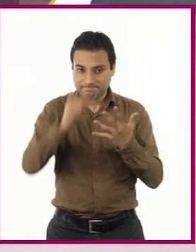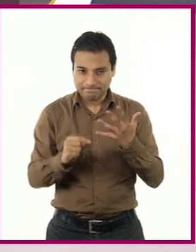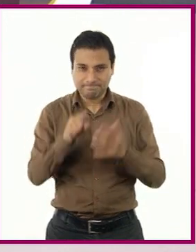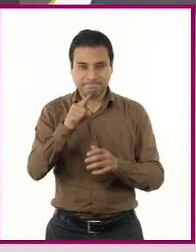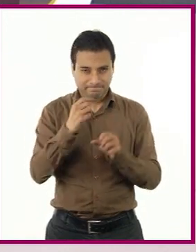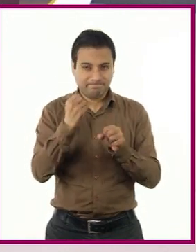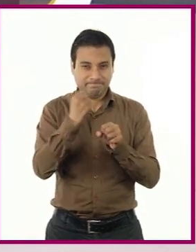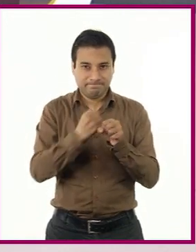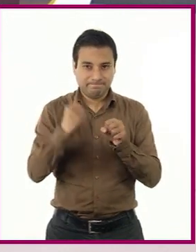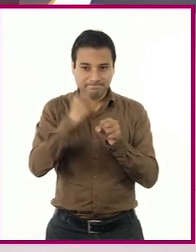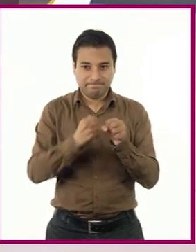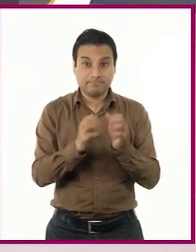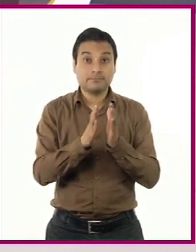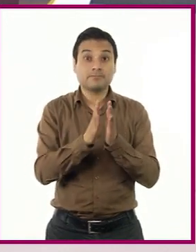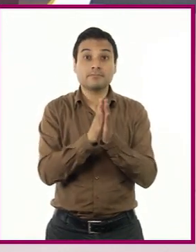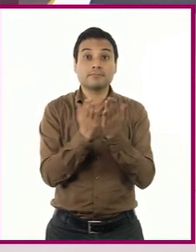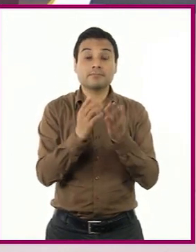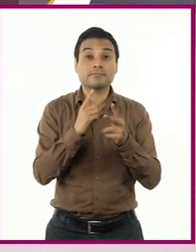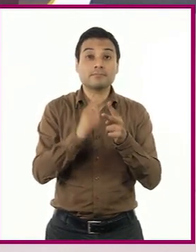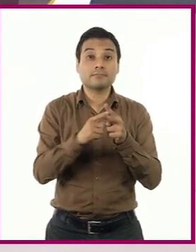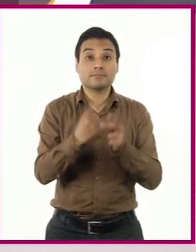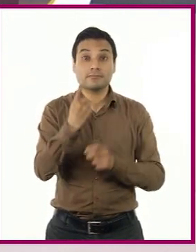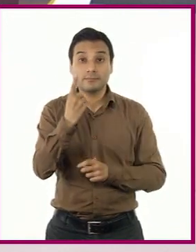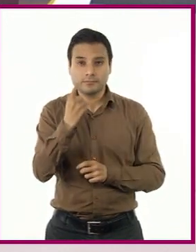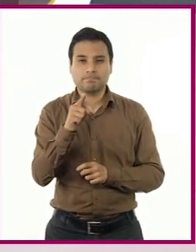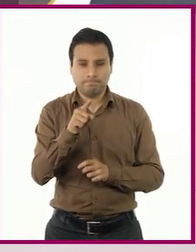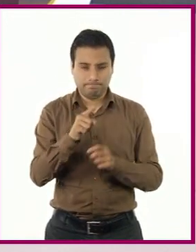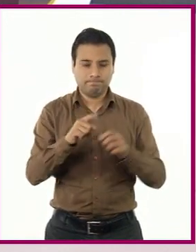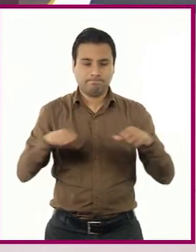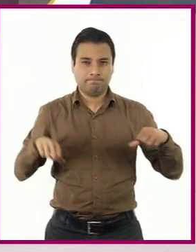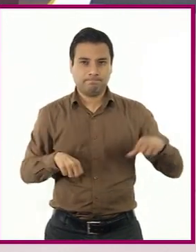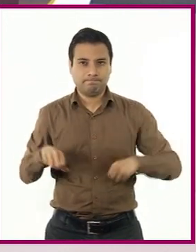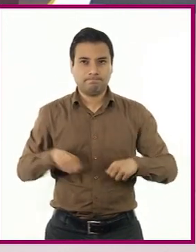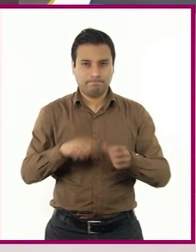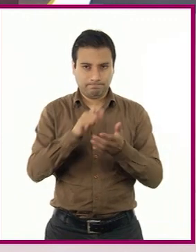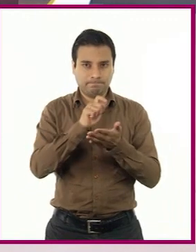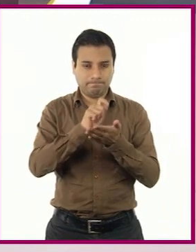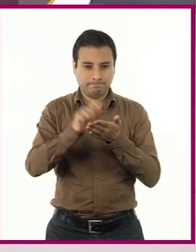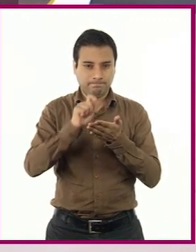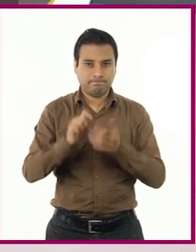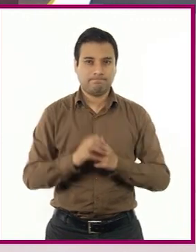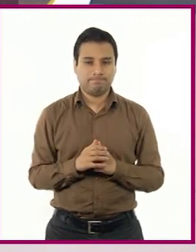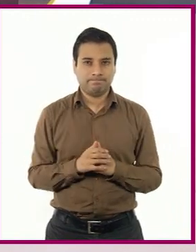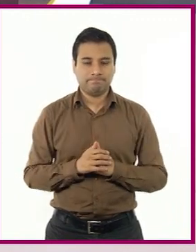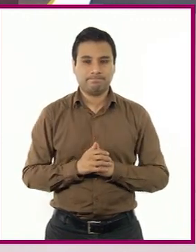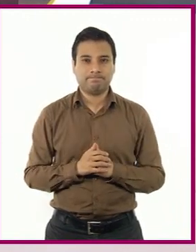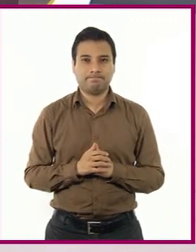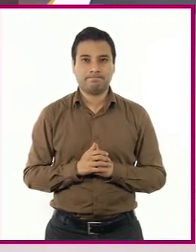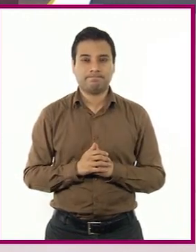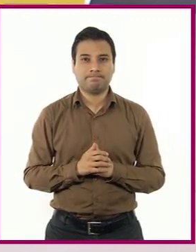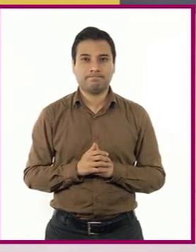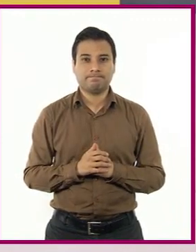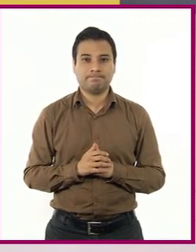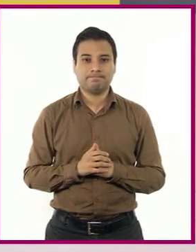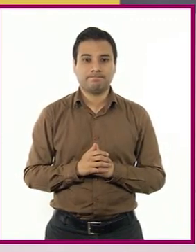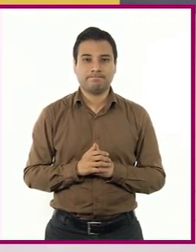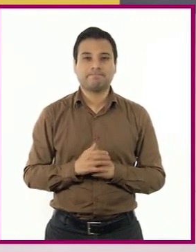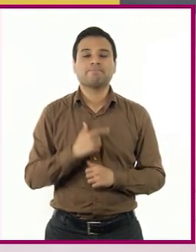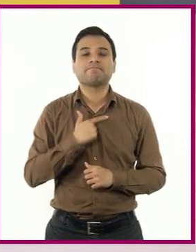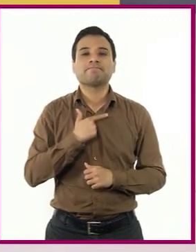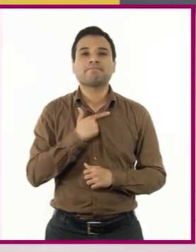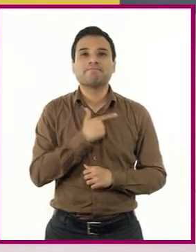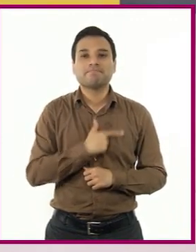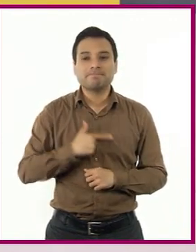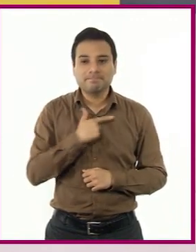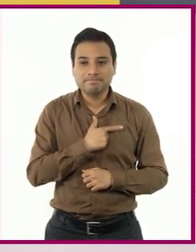libro de matemáticas de primero y resuelvan algunos ejercicios similares a los que trabajamos. Fue un placer estar